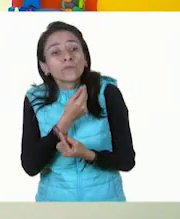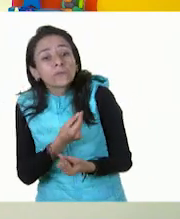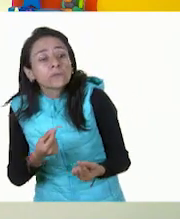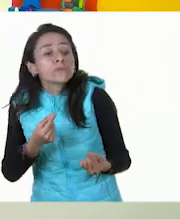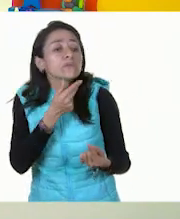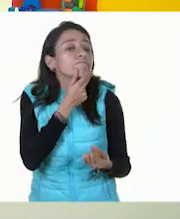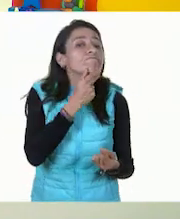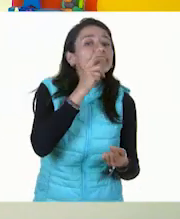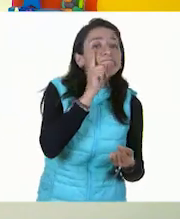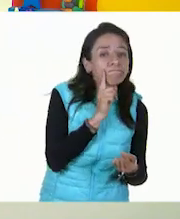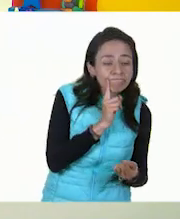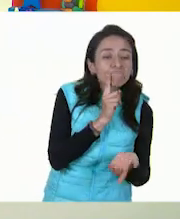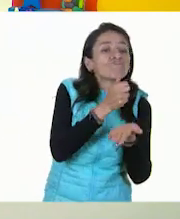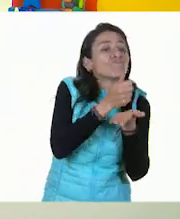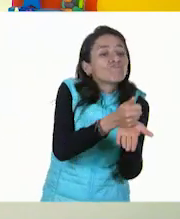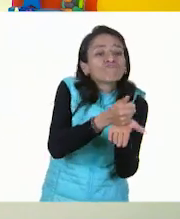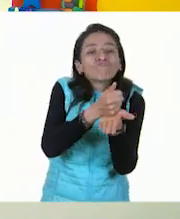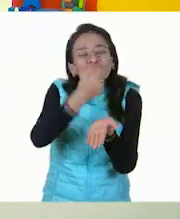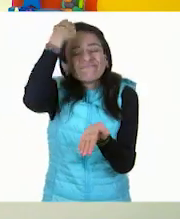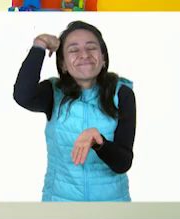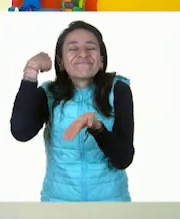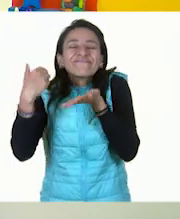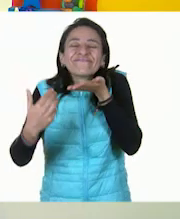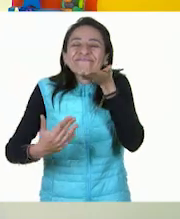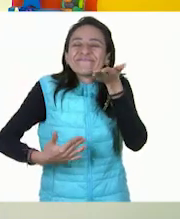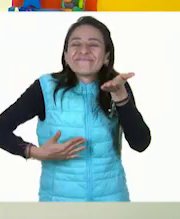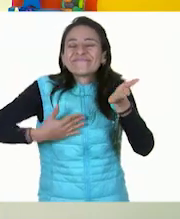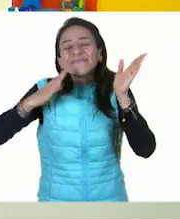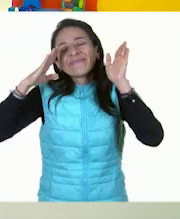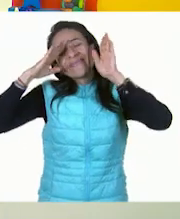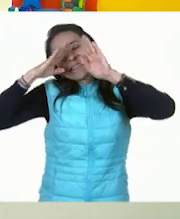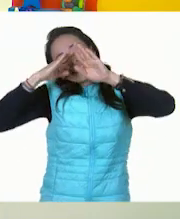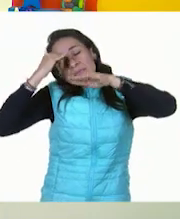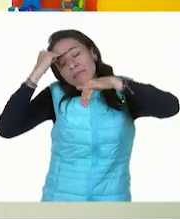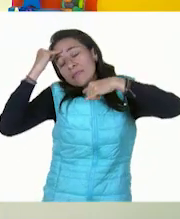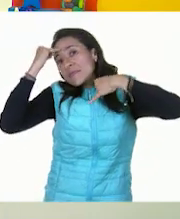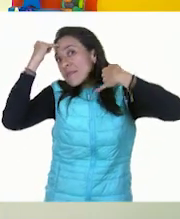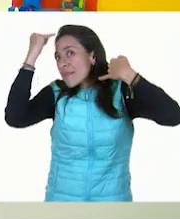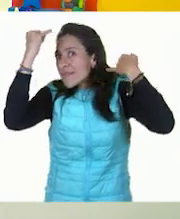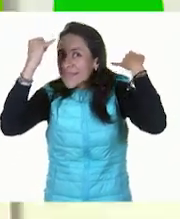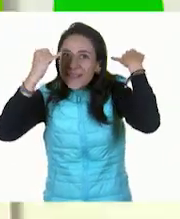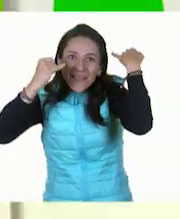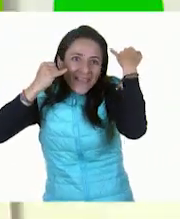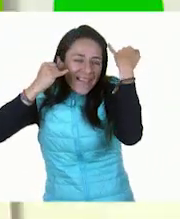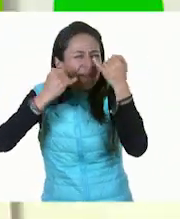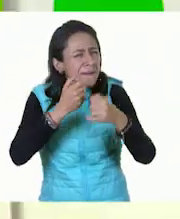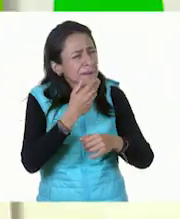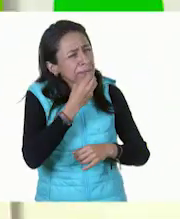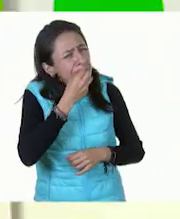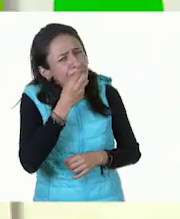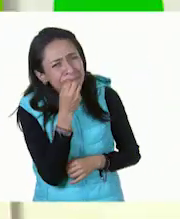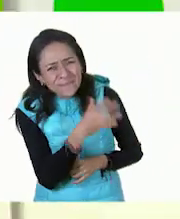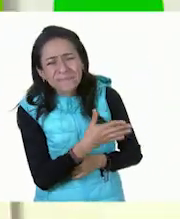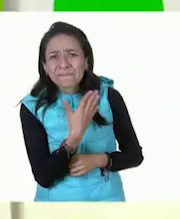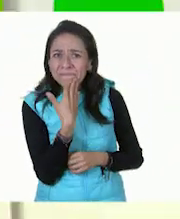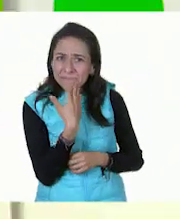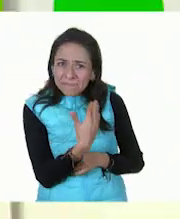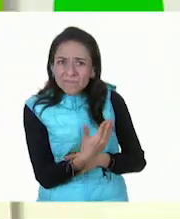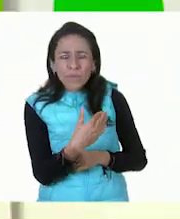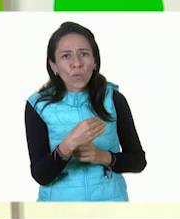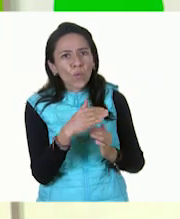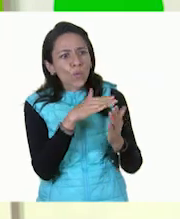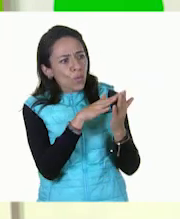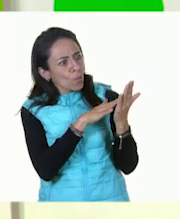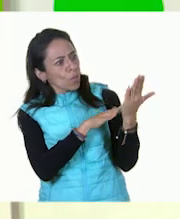de una forma divertida, entretenida y creativa. ¡Bien! ¡Bravo! ¡Qué linda salió esta gran rima!